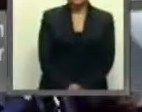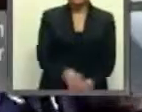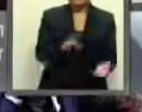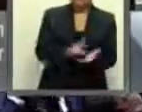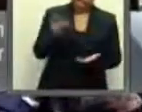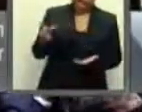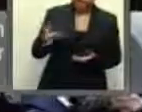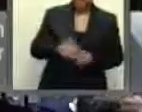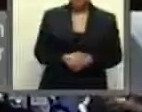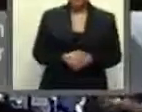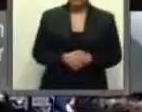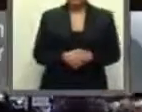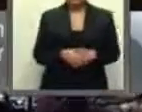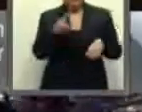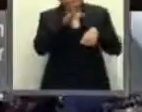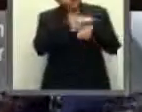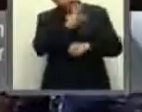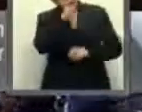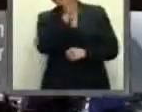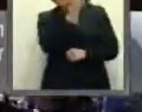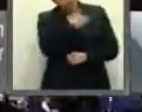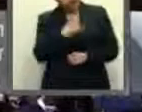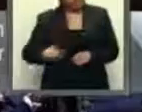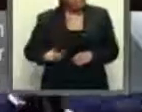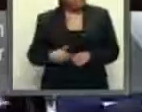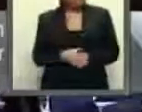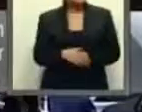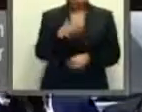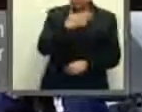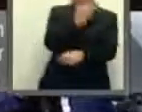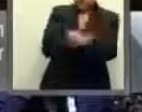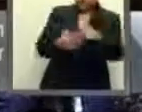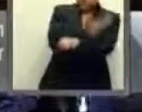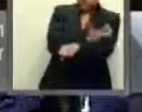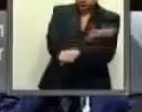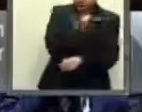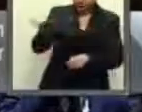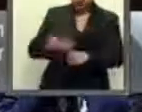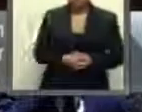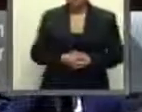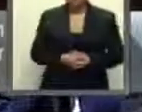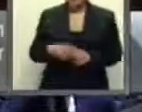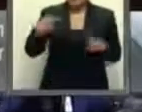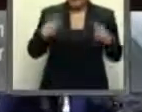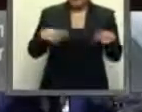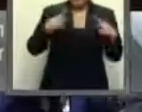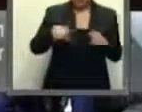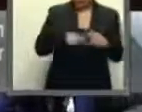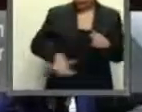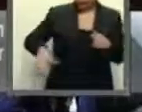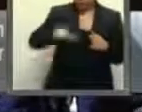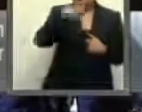Gracias. Con la venia, señora presidenta. Buenas tardes, compañero. Los intereses del pueblo no se